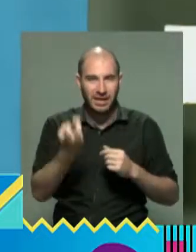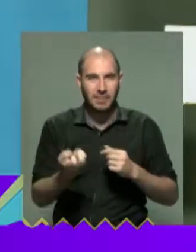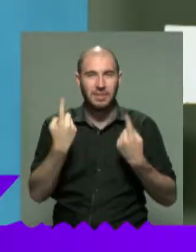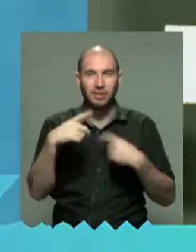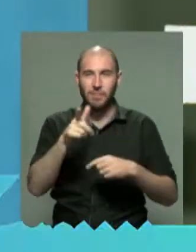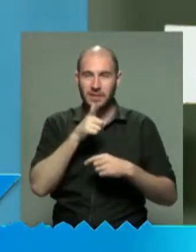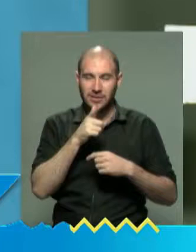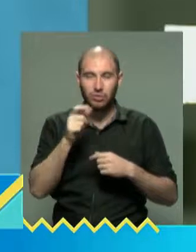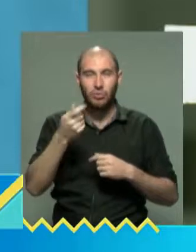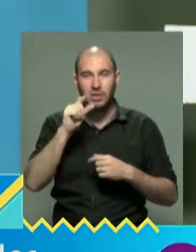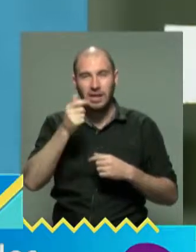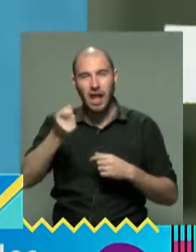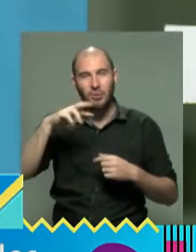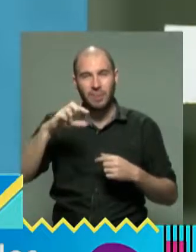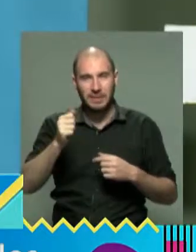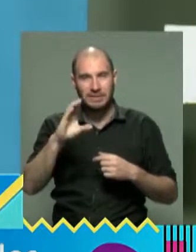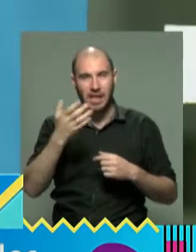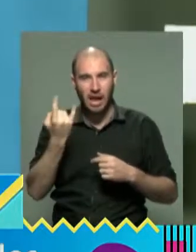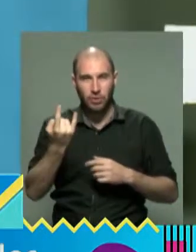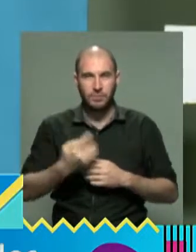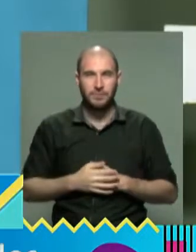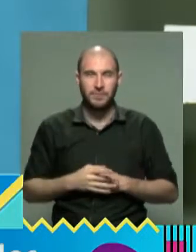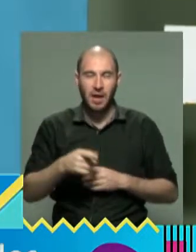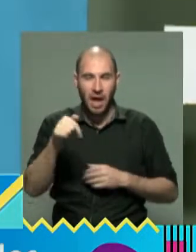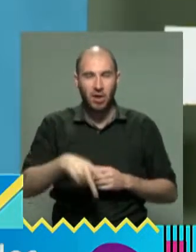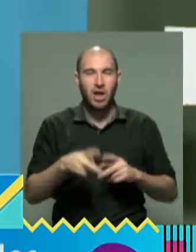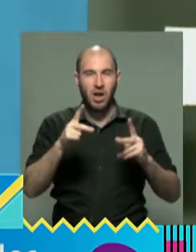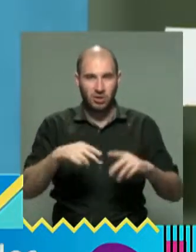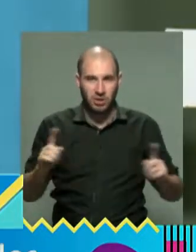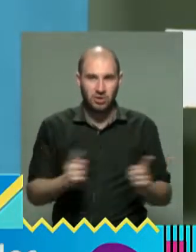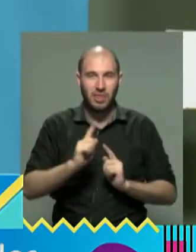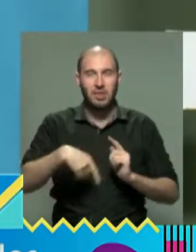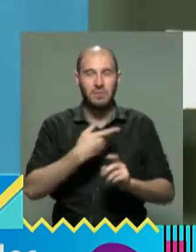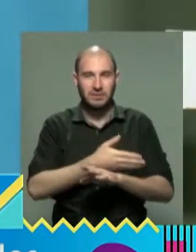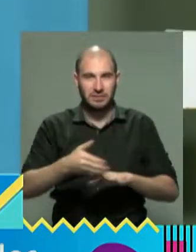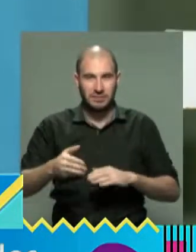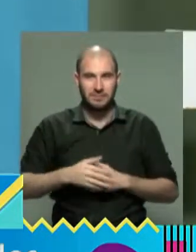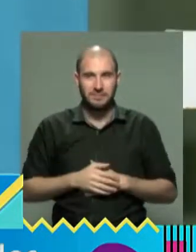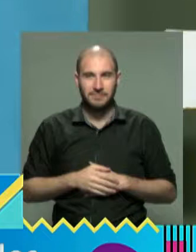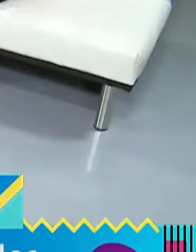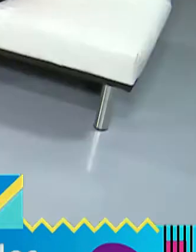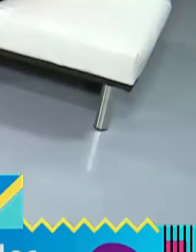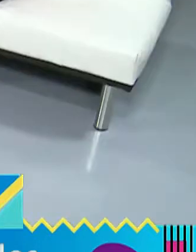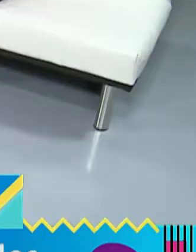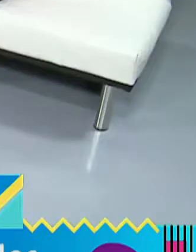como Distintos Parecidos y en Twitter como @dpsenalú. Nos vamos a un pequeño corte y enseguida continuamos con más.